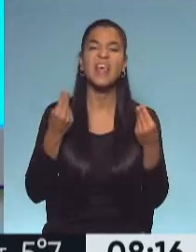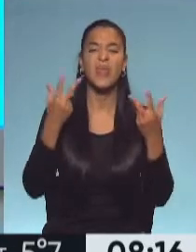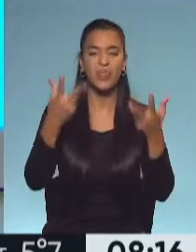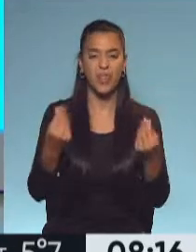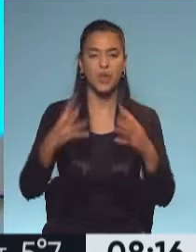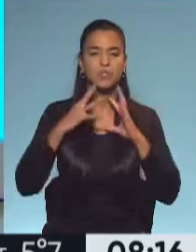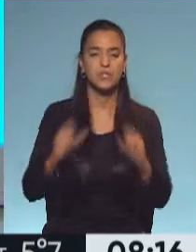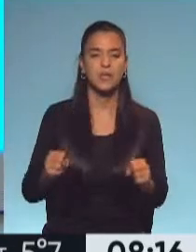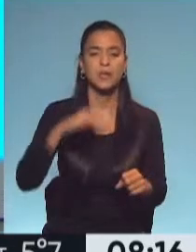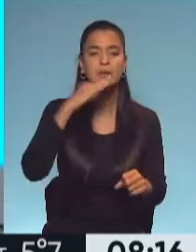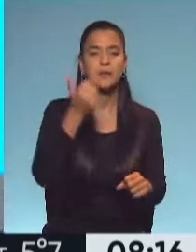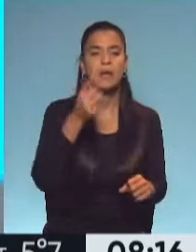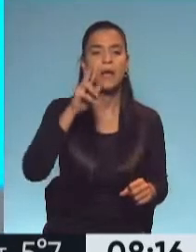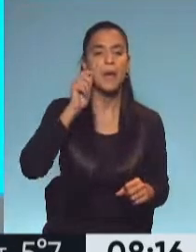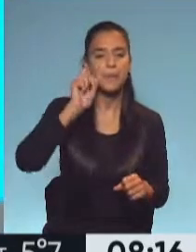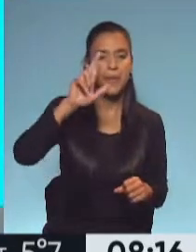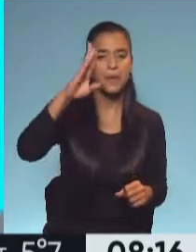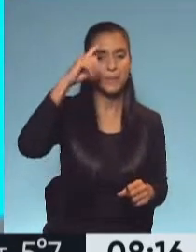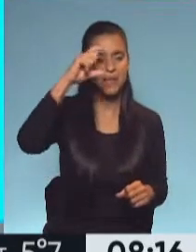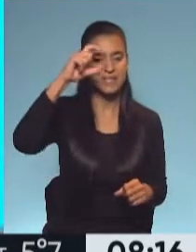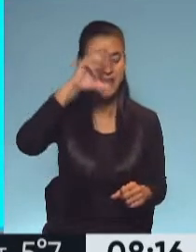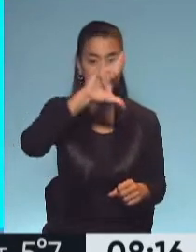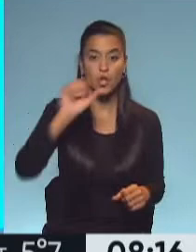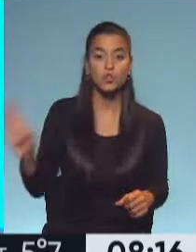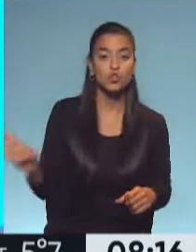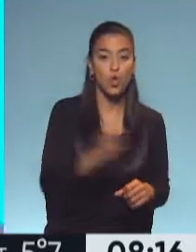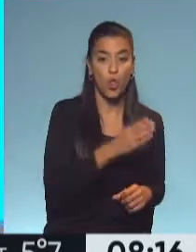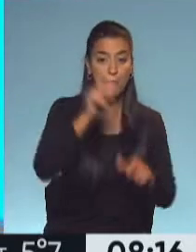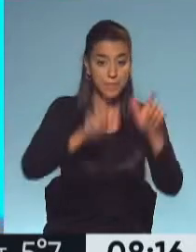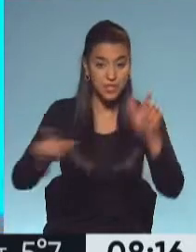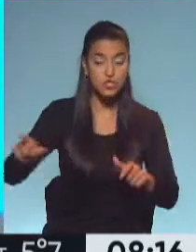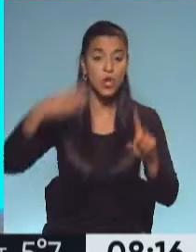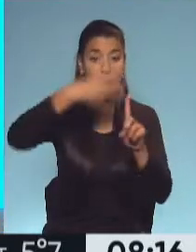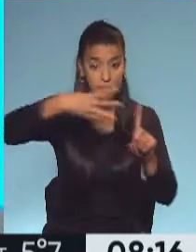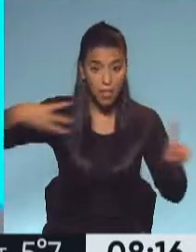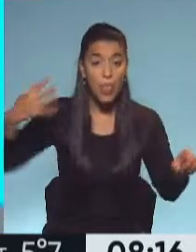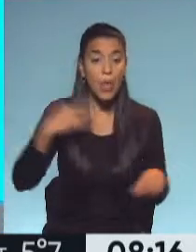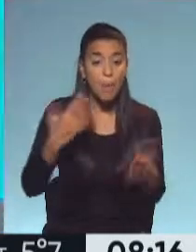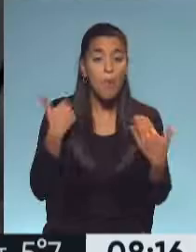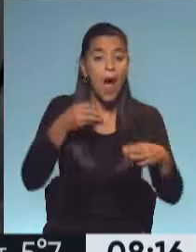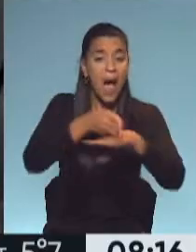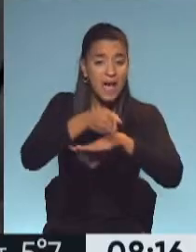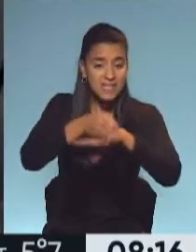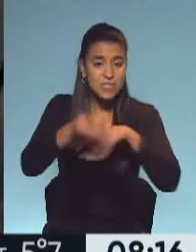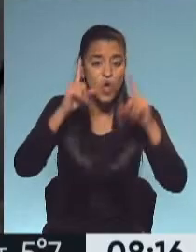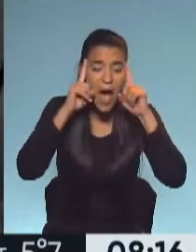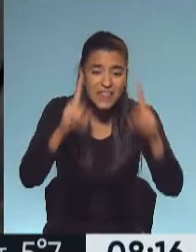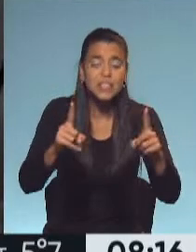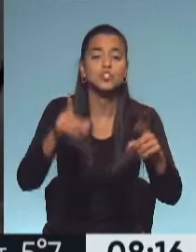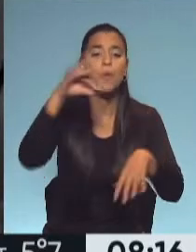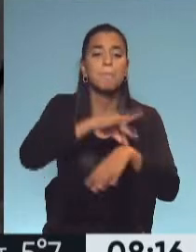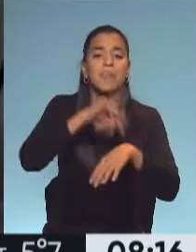el secretario Javier Becerra. Todos, incluidos las personas LGBTQ, deberán poder acceder a la atención médica